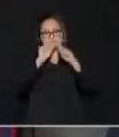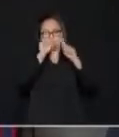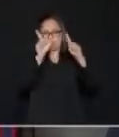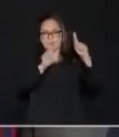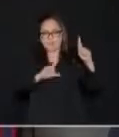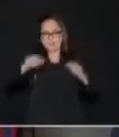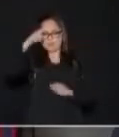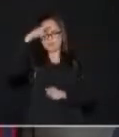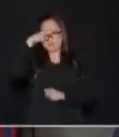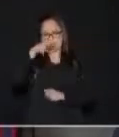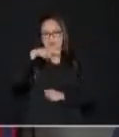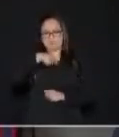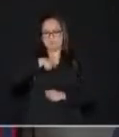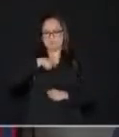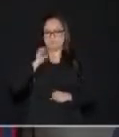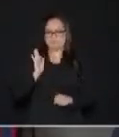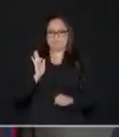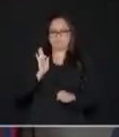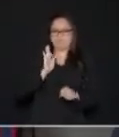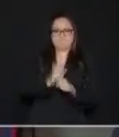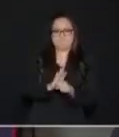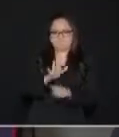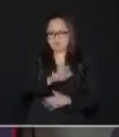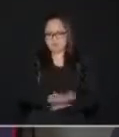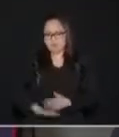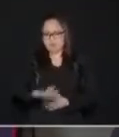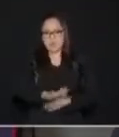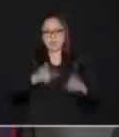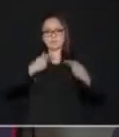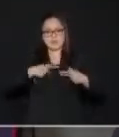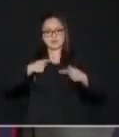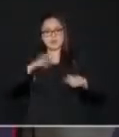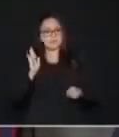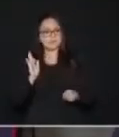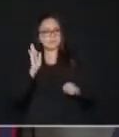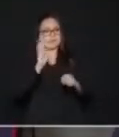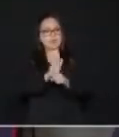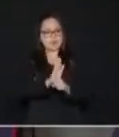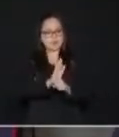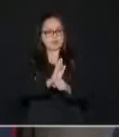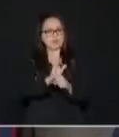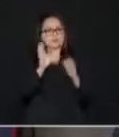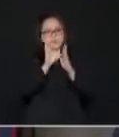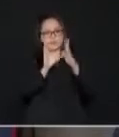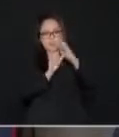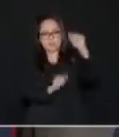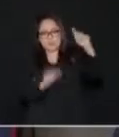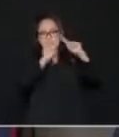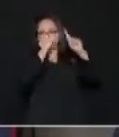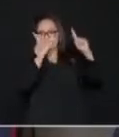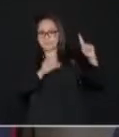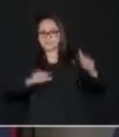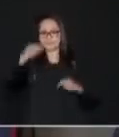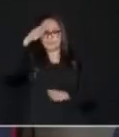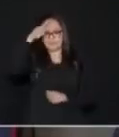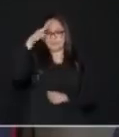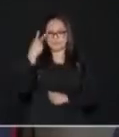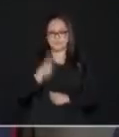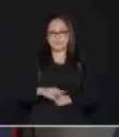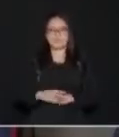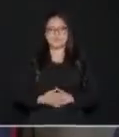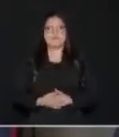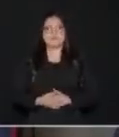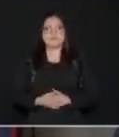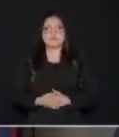y hacer guardar la constitución política de los estados unidos mexicanos